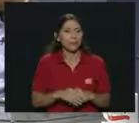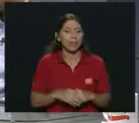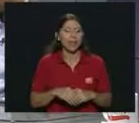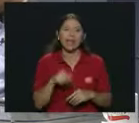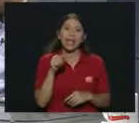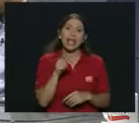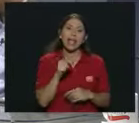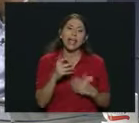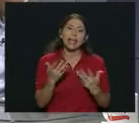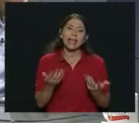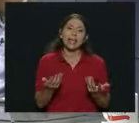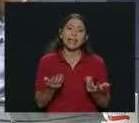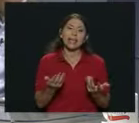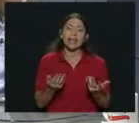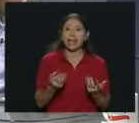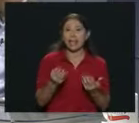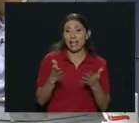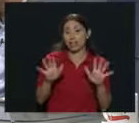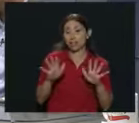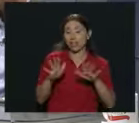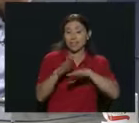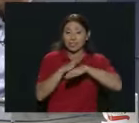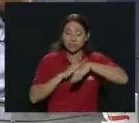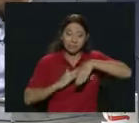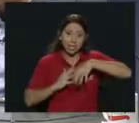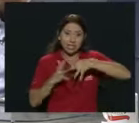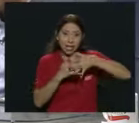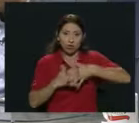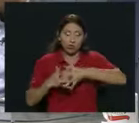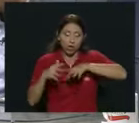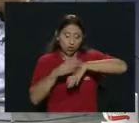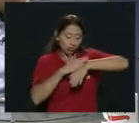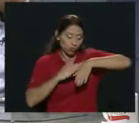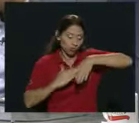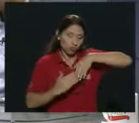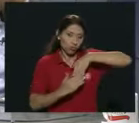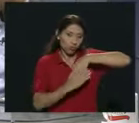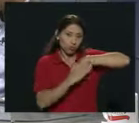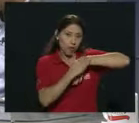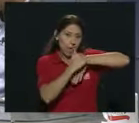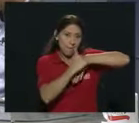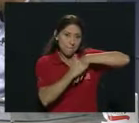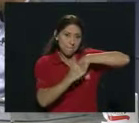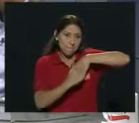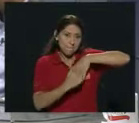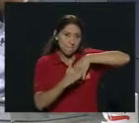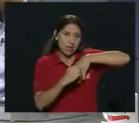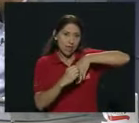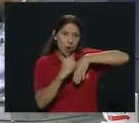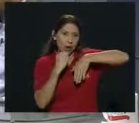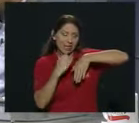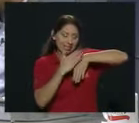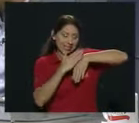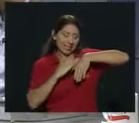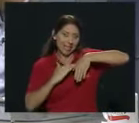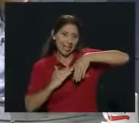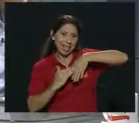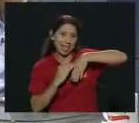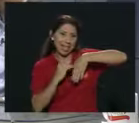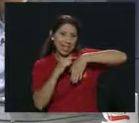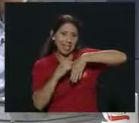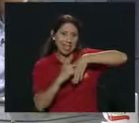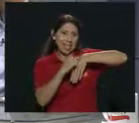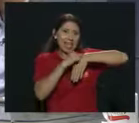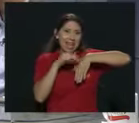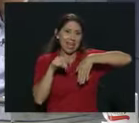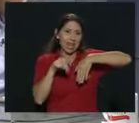en el medio oeste de los Estados Unidos y en el norte, que antes era la base industrial de los